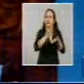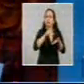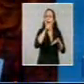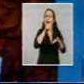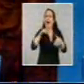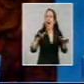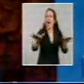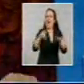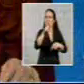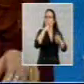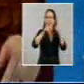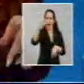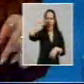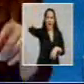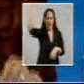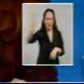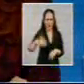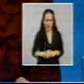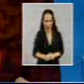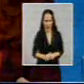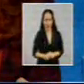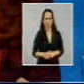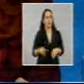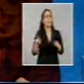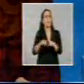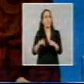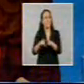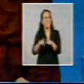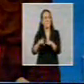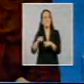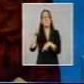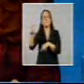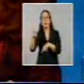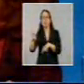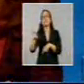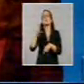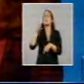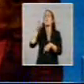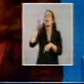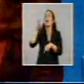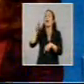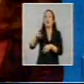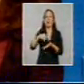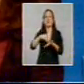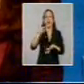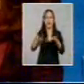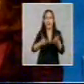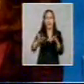exportación. Lo mismo, Roxana, que me ves de Río Grande, Tierra del Fuego, LG,